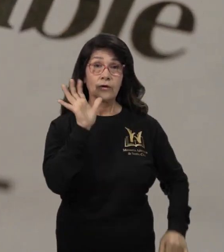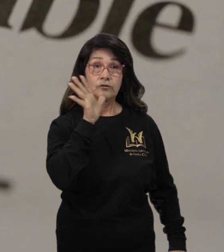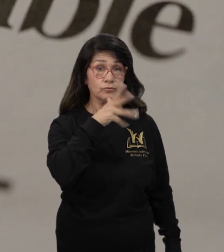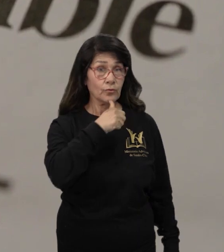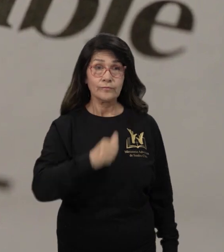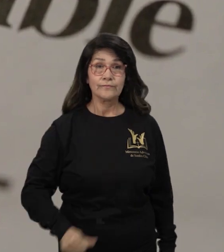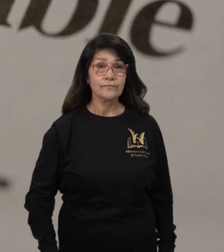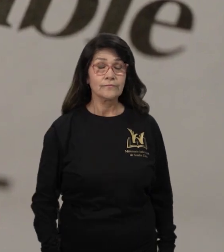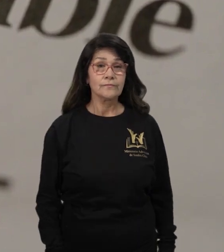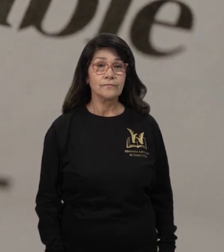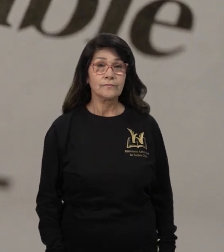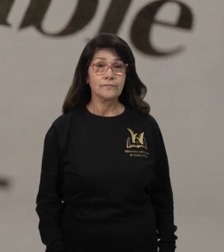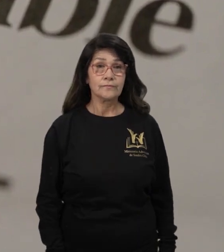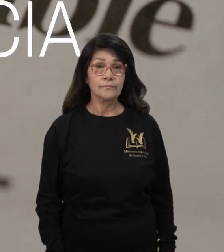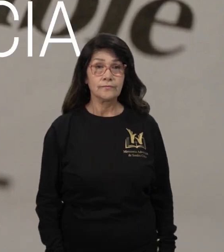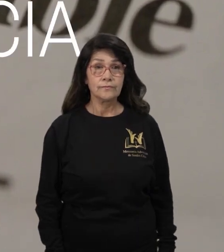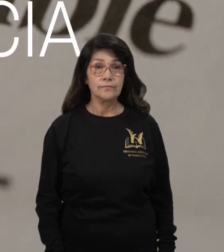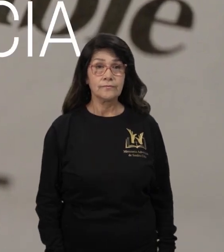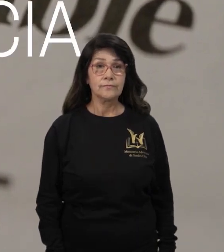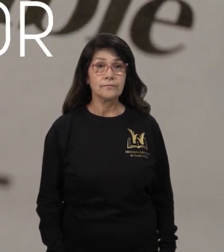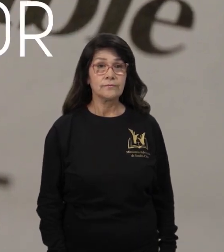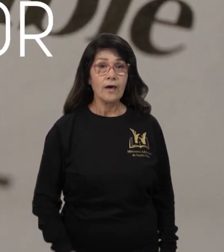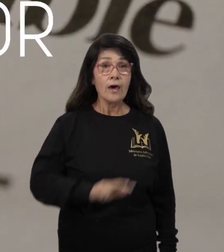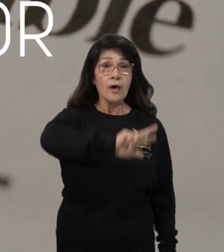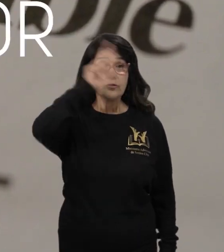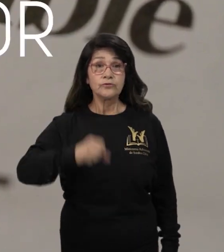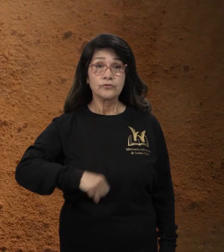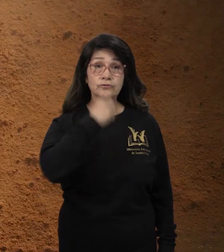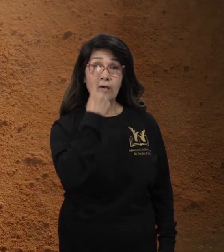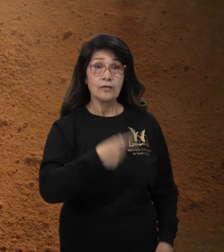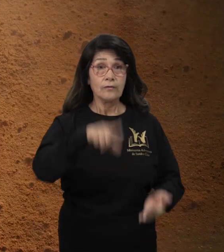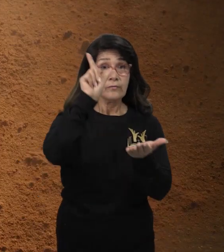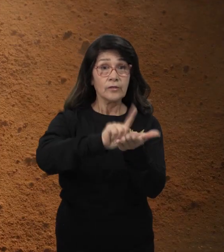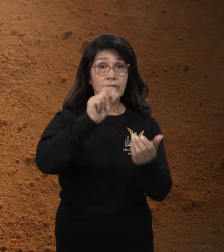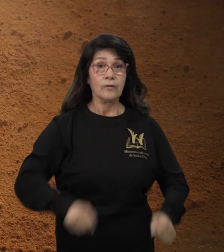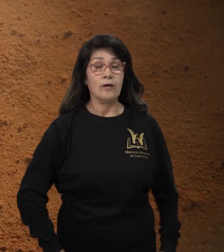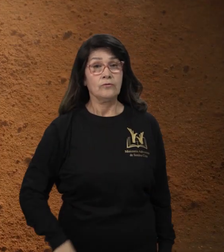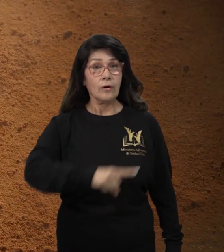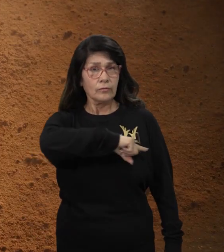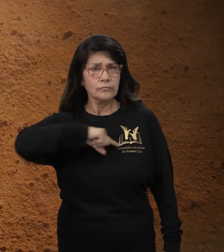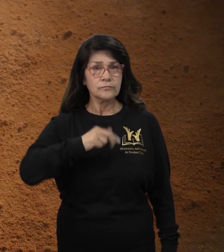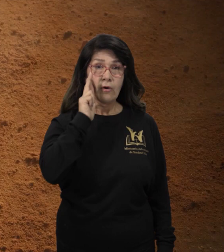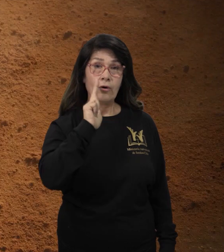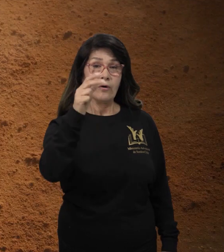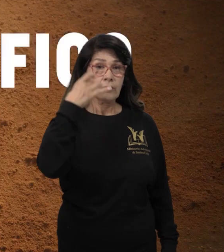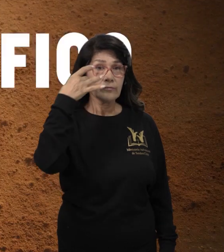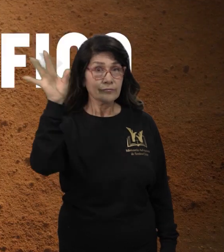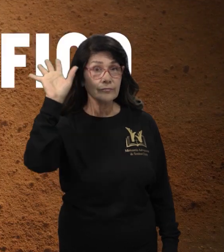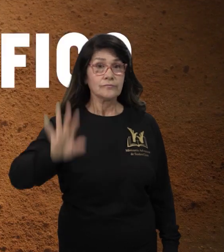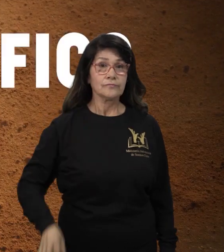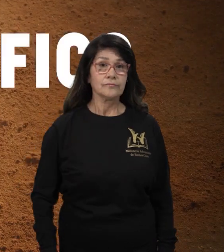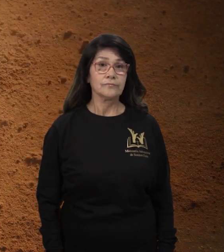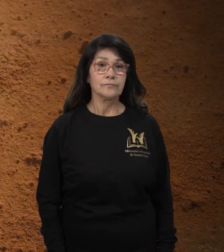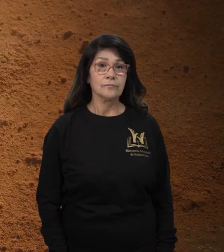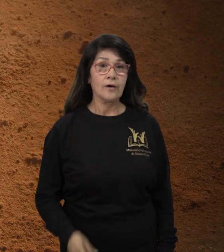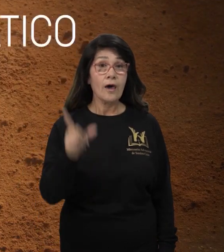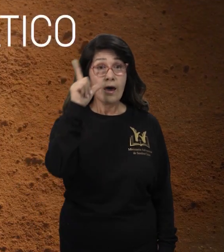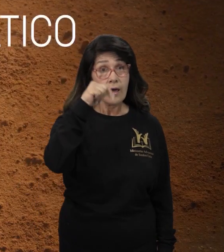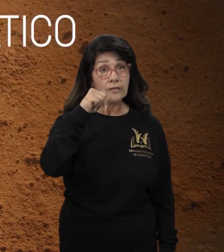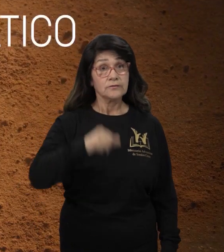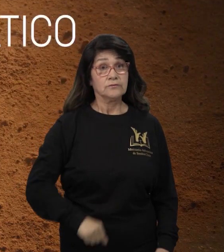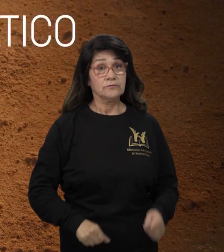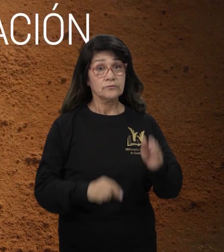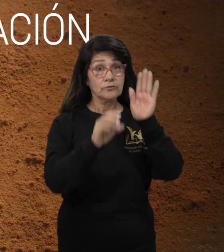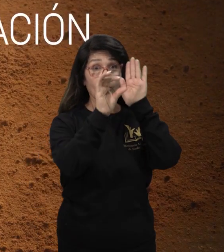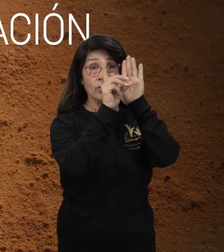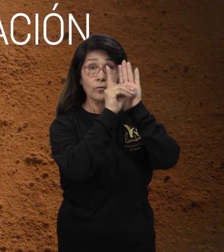sin dar otros detalles sobre su origen y existencia anterior. Su posición como el primero es más que un honorífico o un título